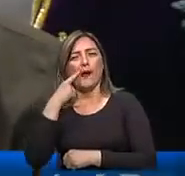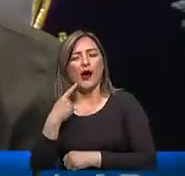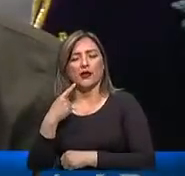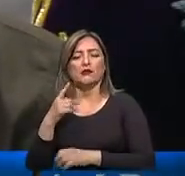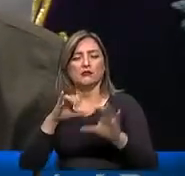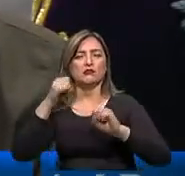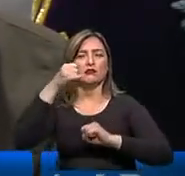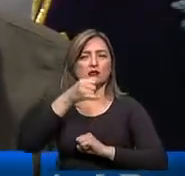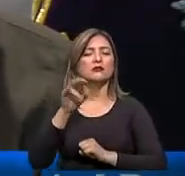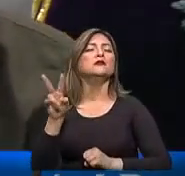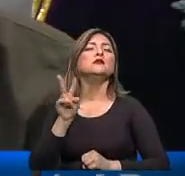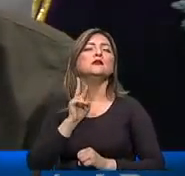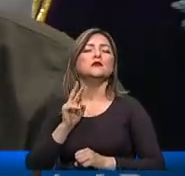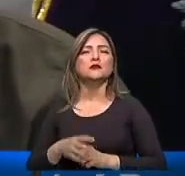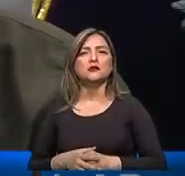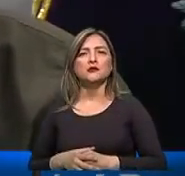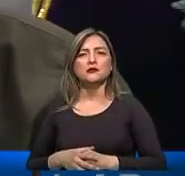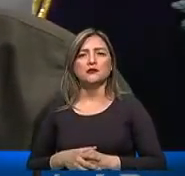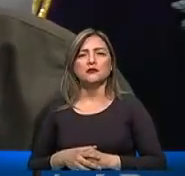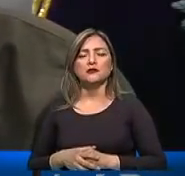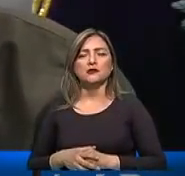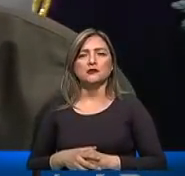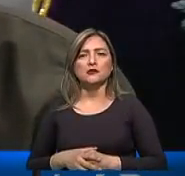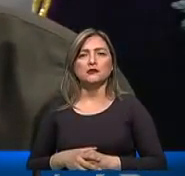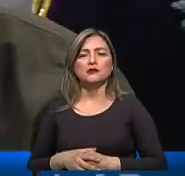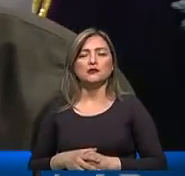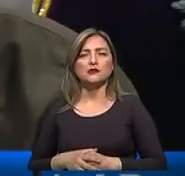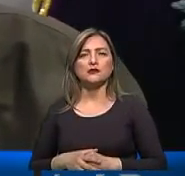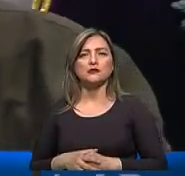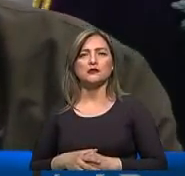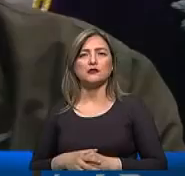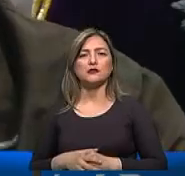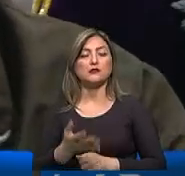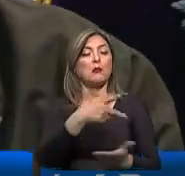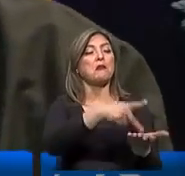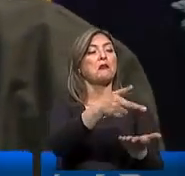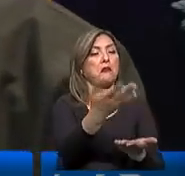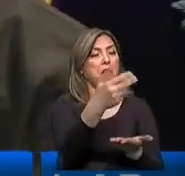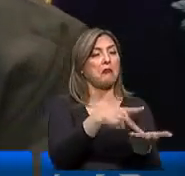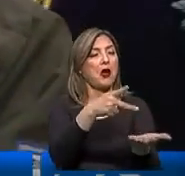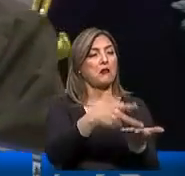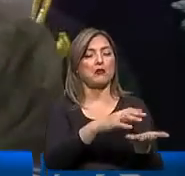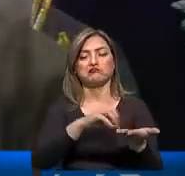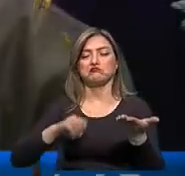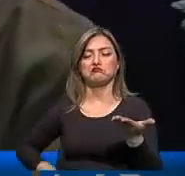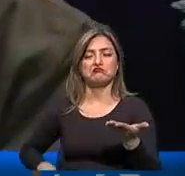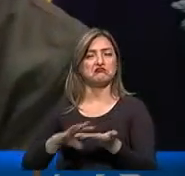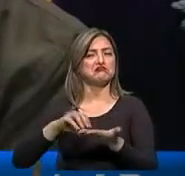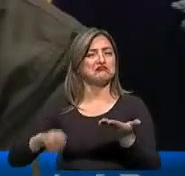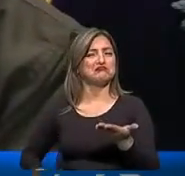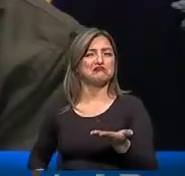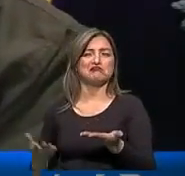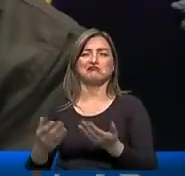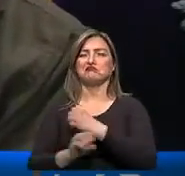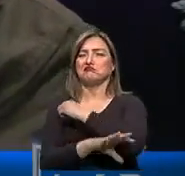víctima y también se habría beneficiado de la explotación sexual de ella. Él